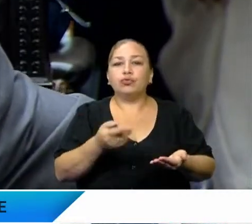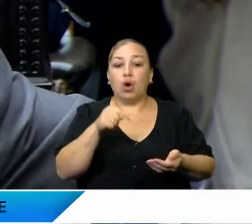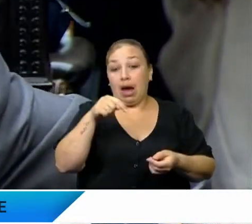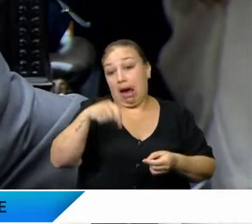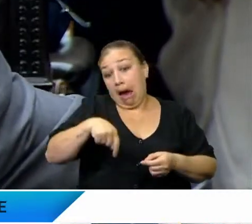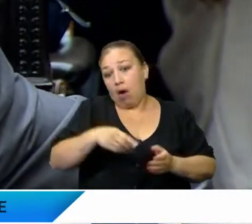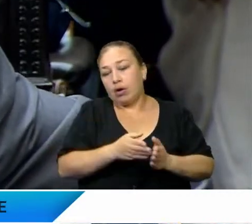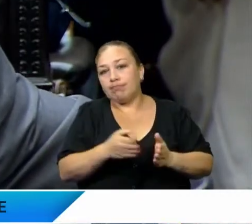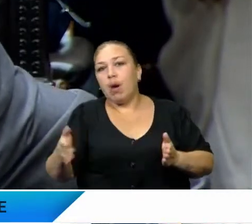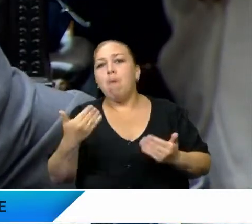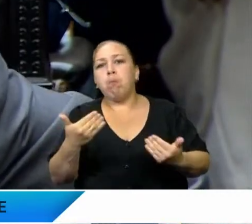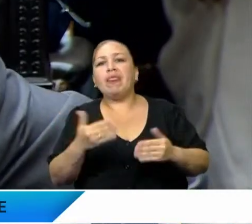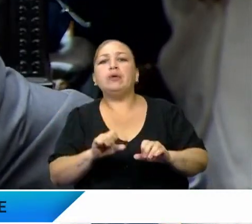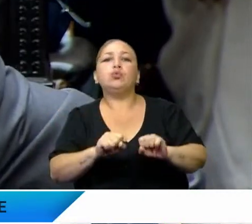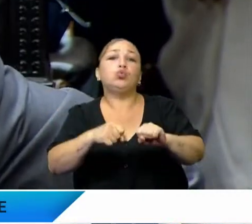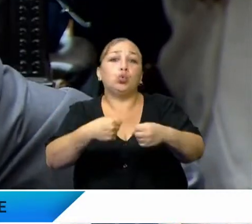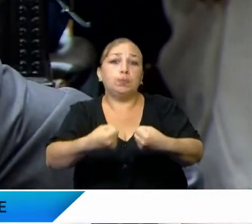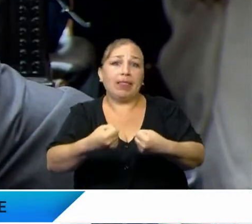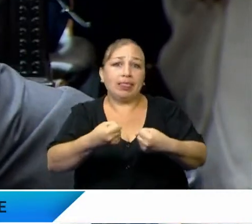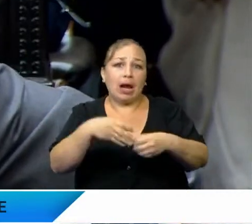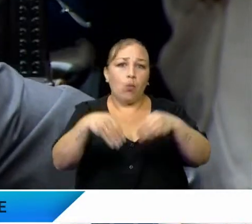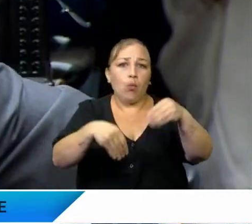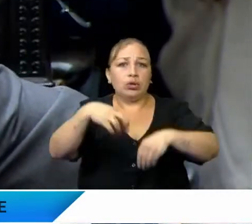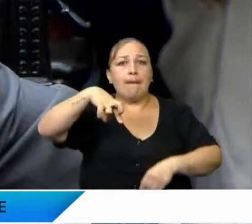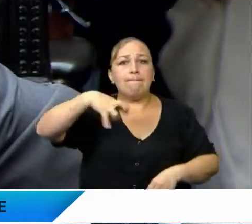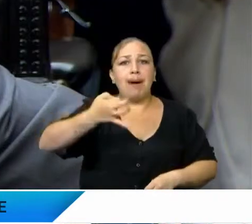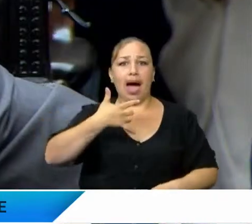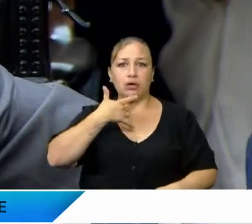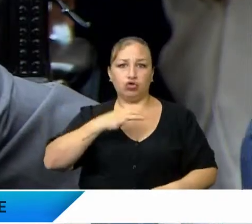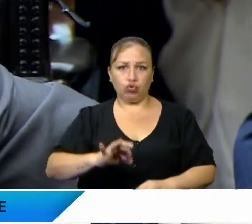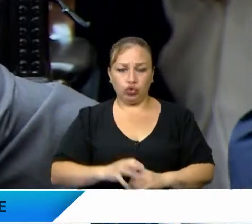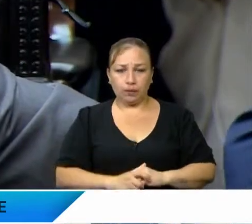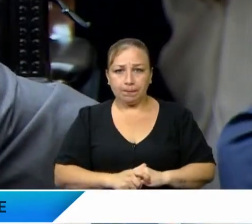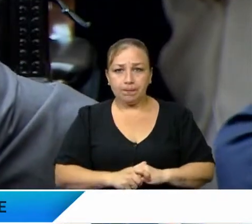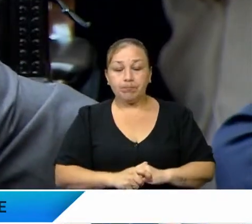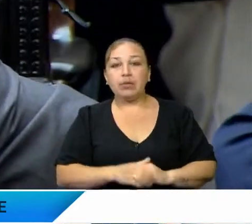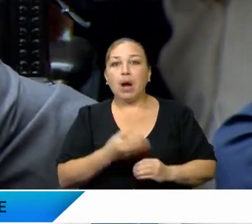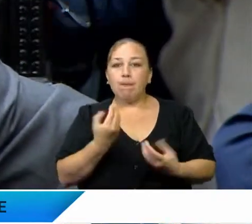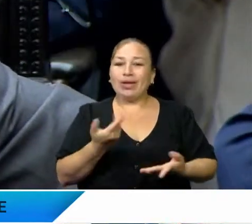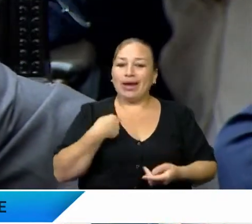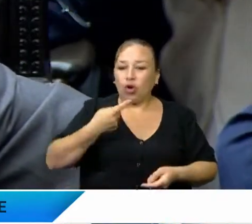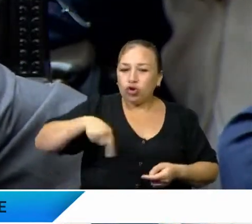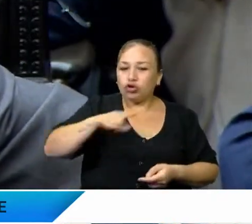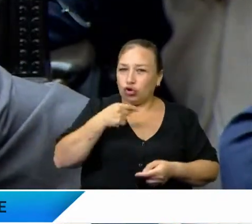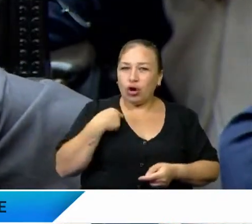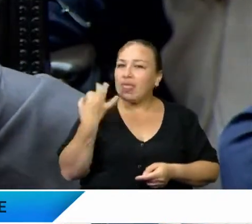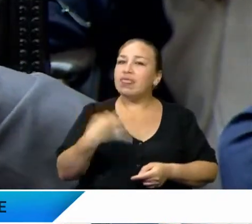la suspensión de las PASO. Porque de alguna manera nosotros debemos devolverle